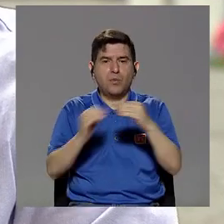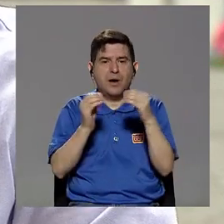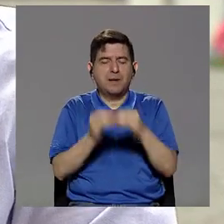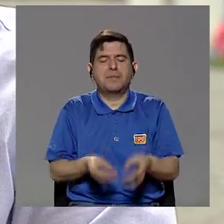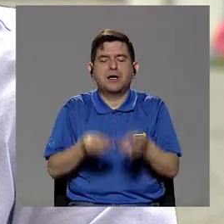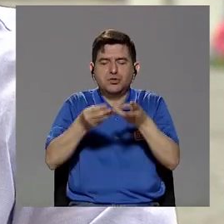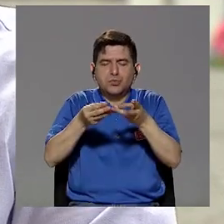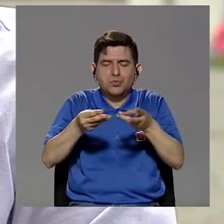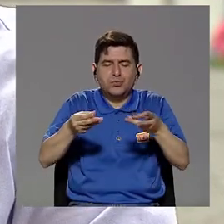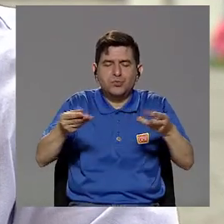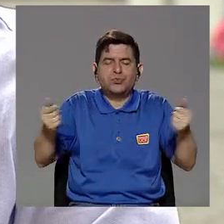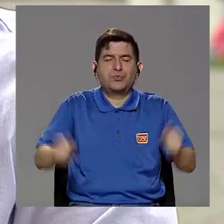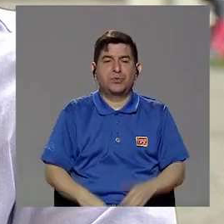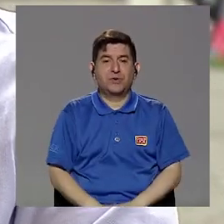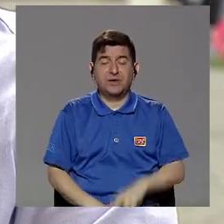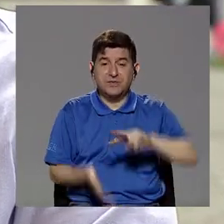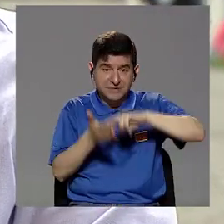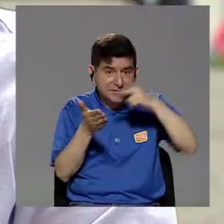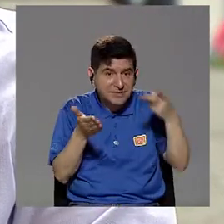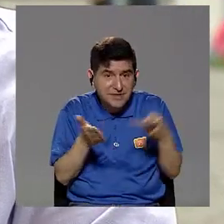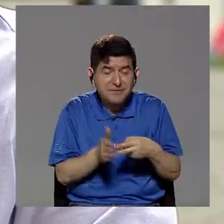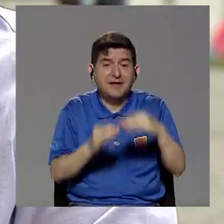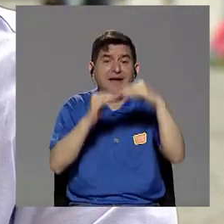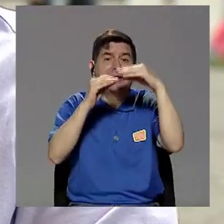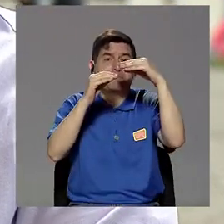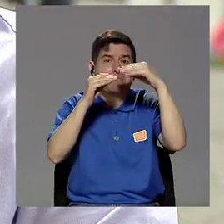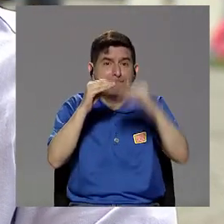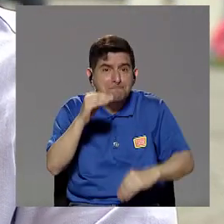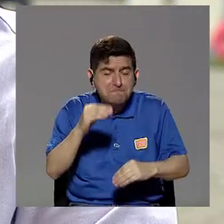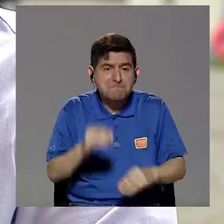más diluida va a estar la orina. Entre más diluida va a estar la orina,